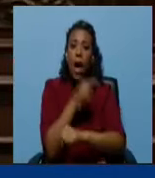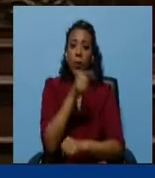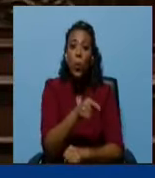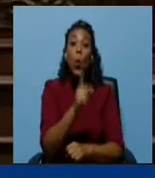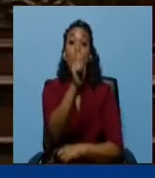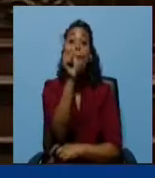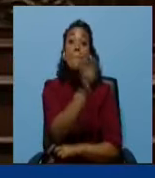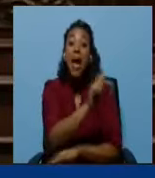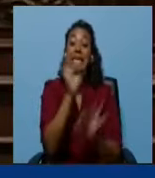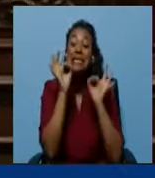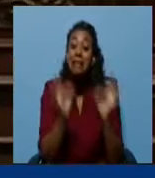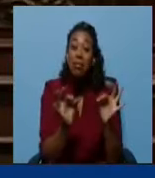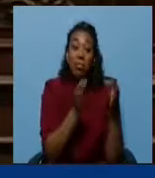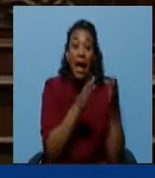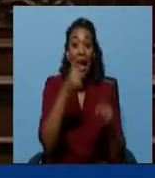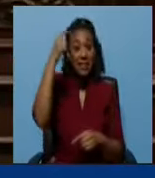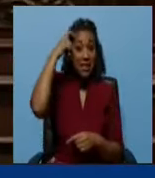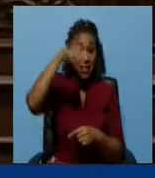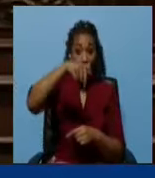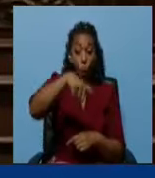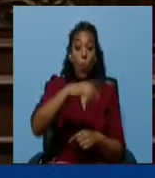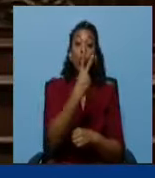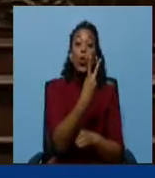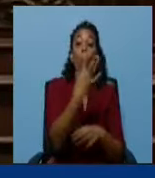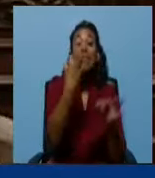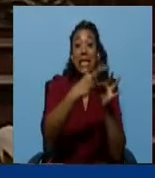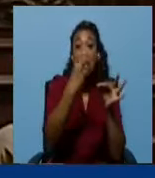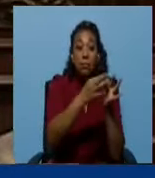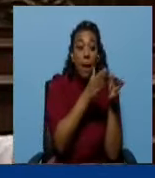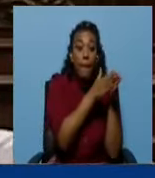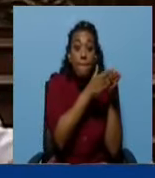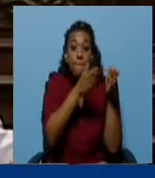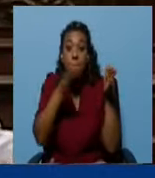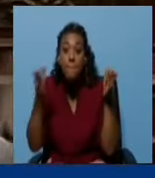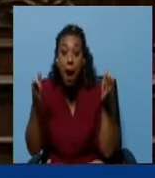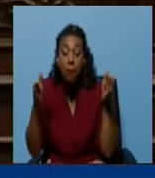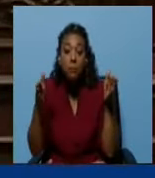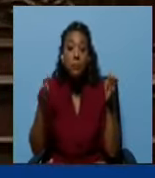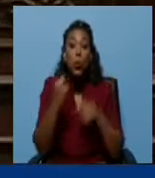mes exactamente, préstame el teléfono ahí,